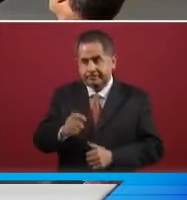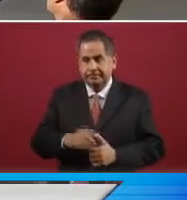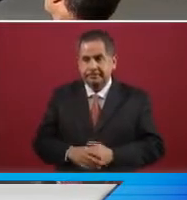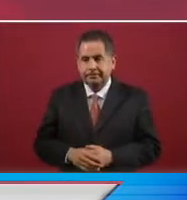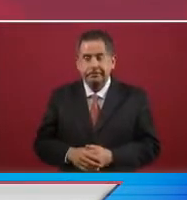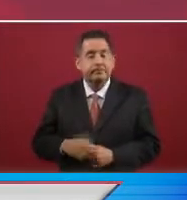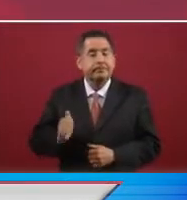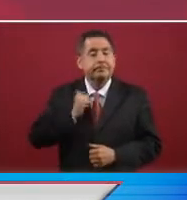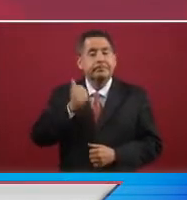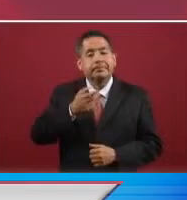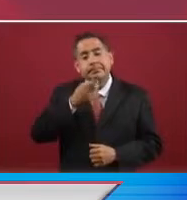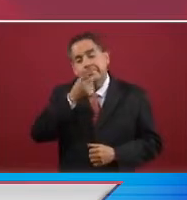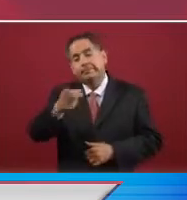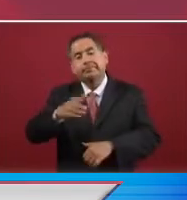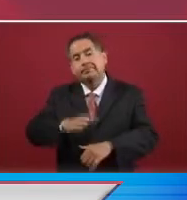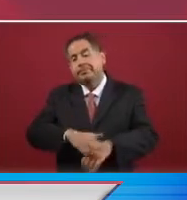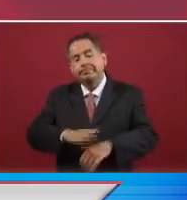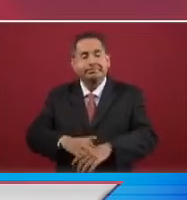Aprovecho para decir